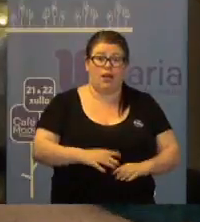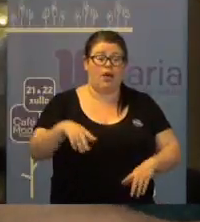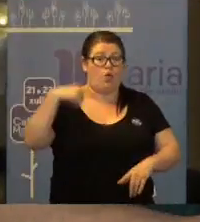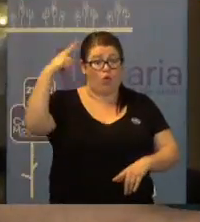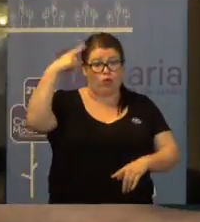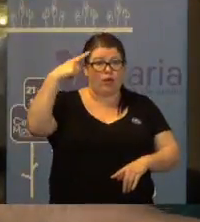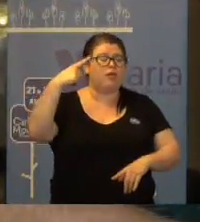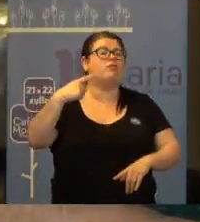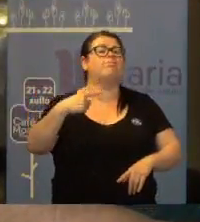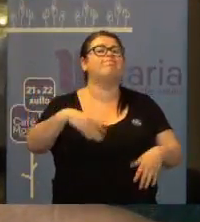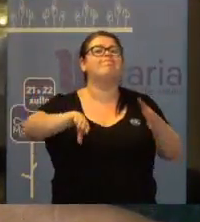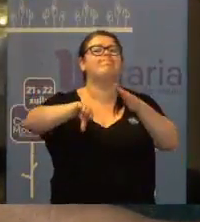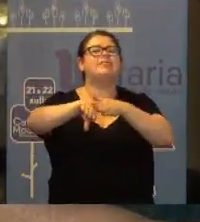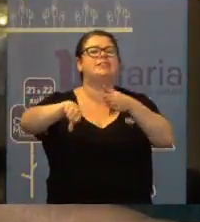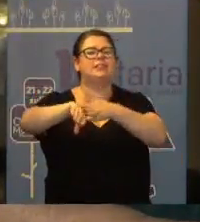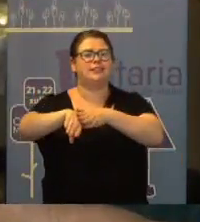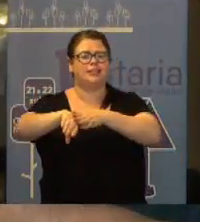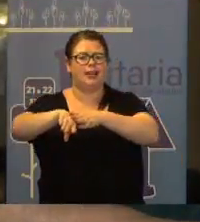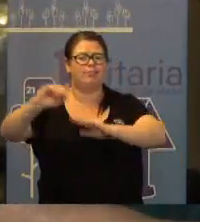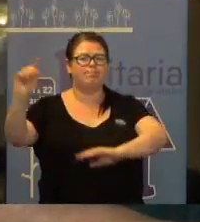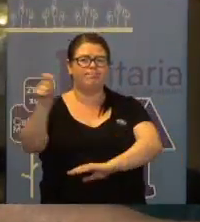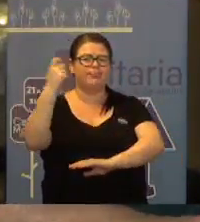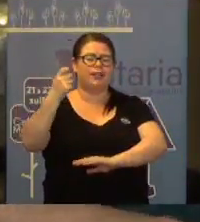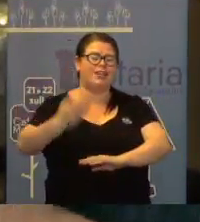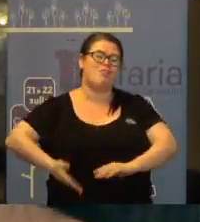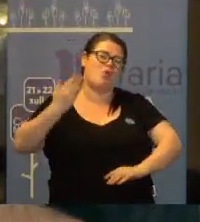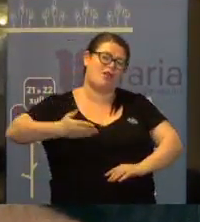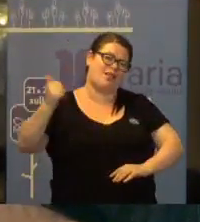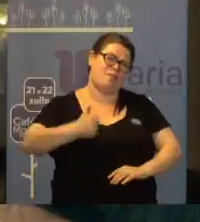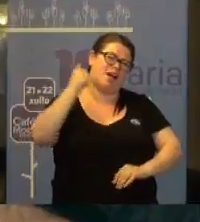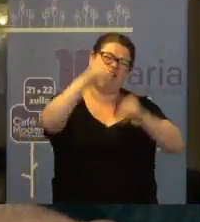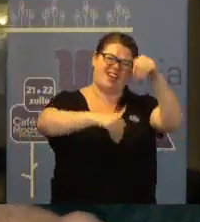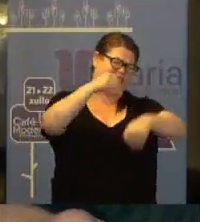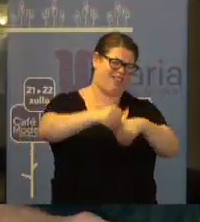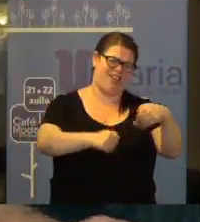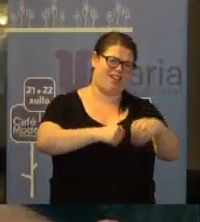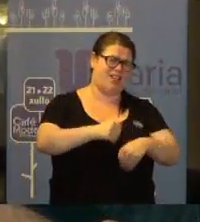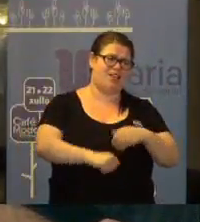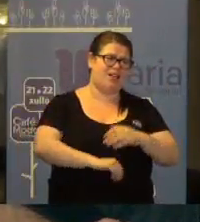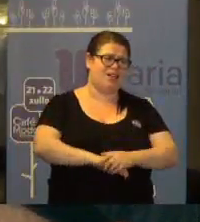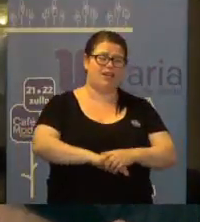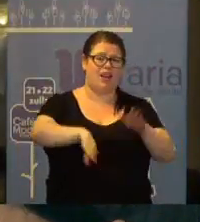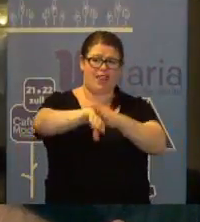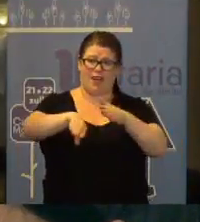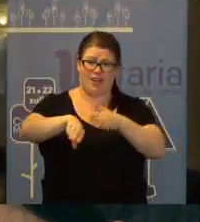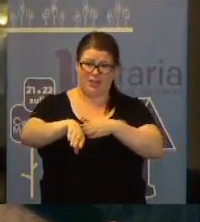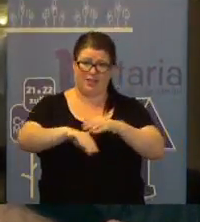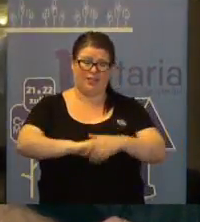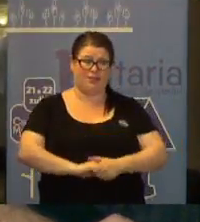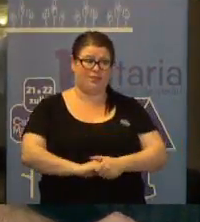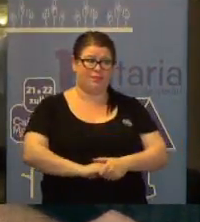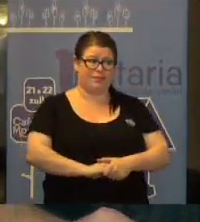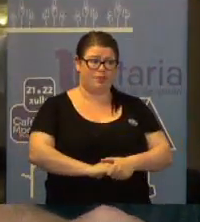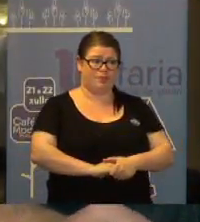exercendo a dereita. A hexemonía cultural, que é a máis importante, máis que a electoral, a sigue exercendo a dereita. A sigue